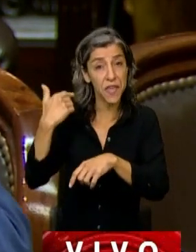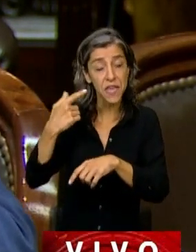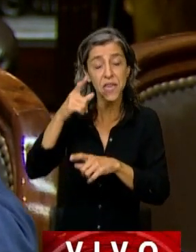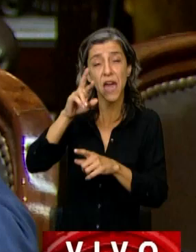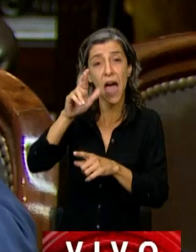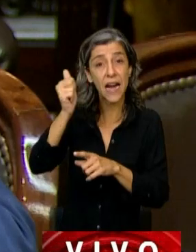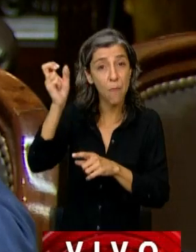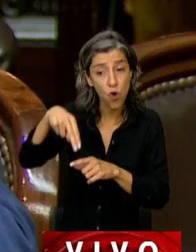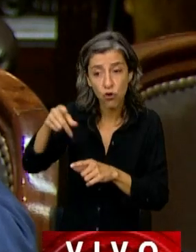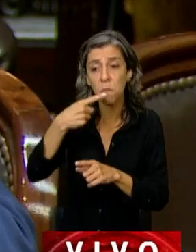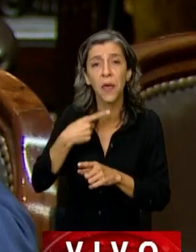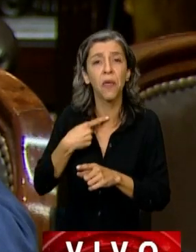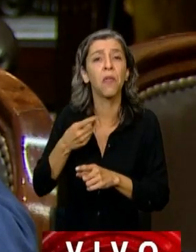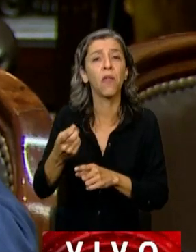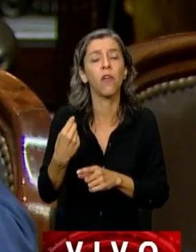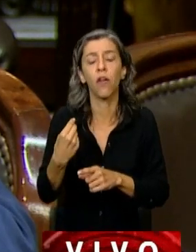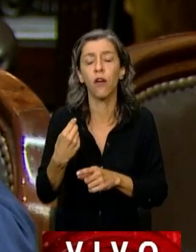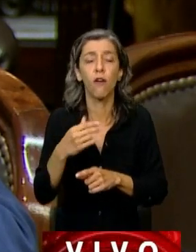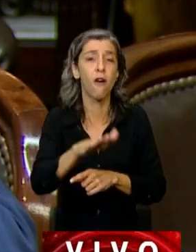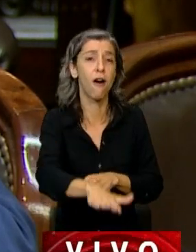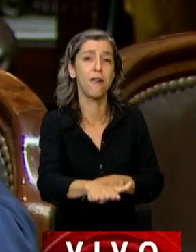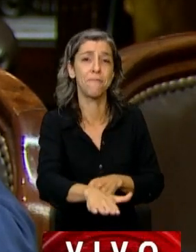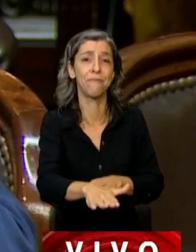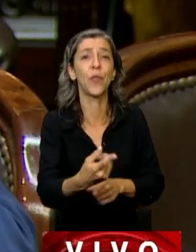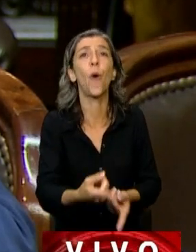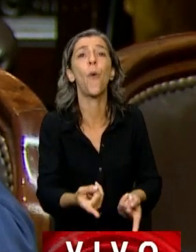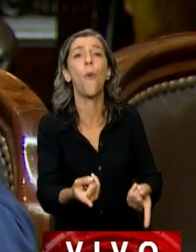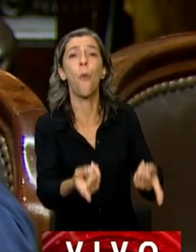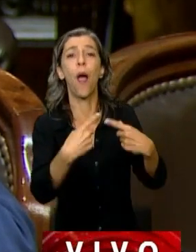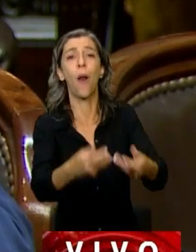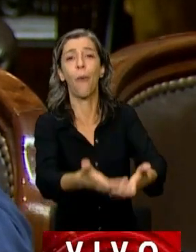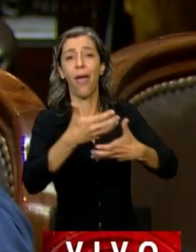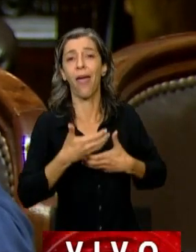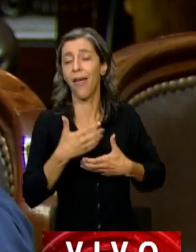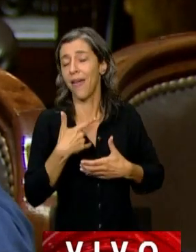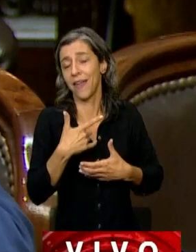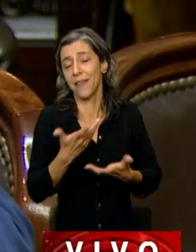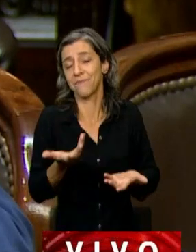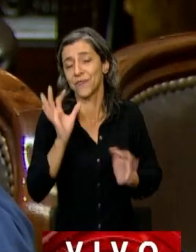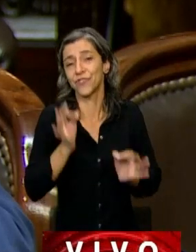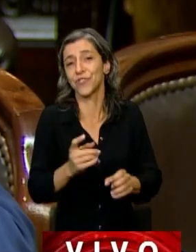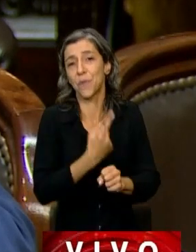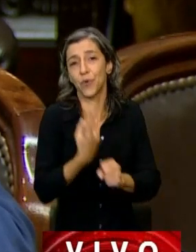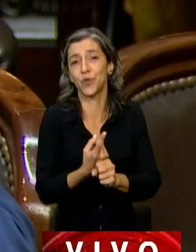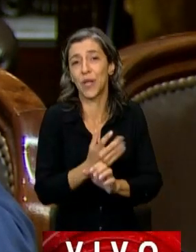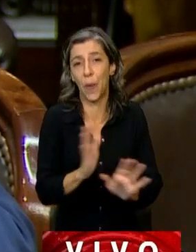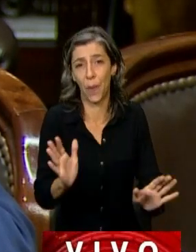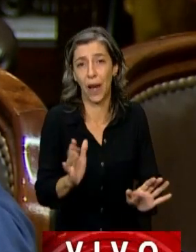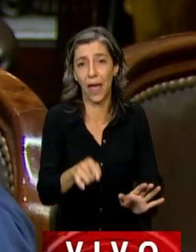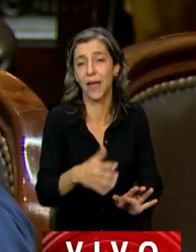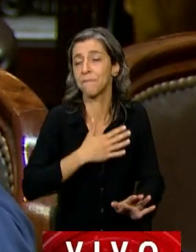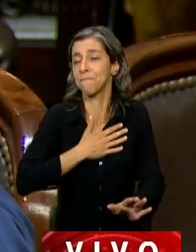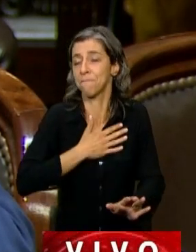Martín, nadie me va a devolver a Lucito, nadie me va a devolver a mi ángel, pero quiero que hagamos